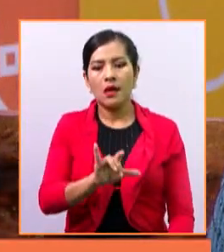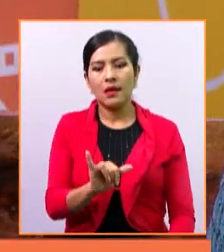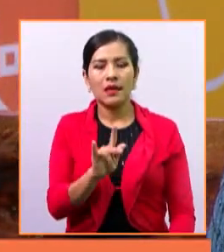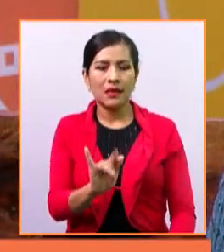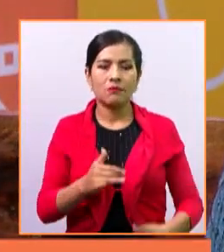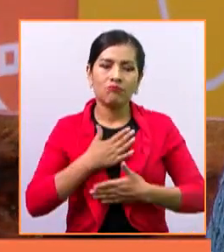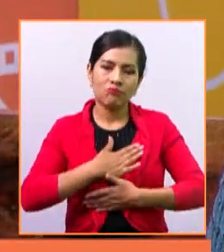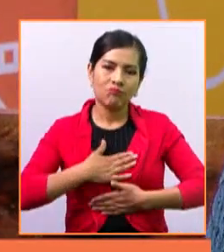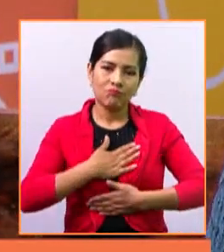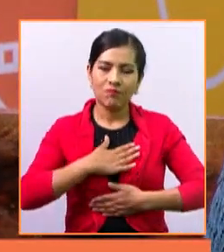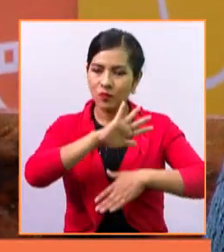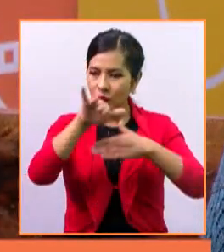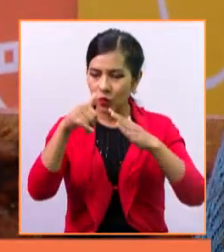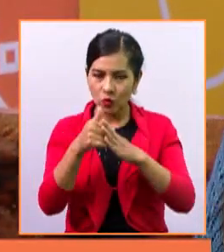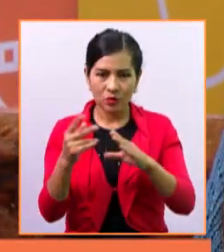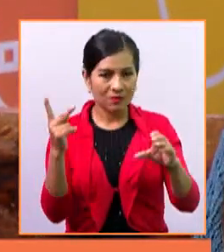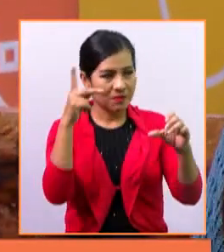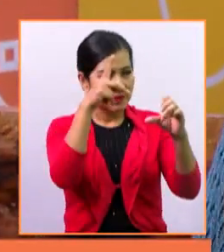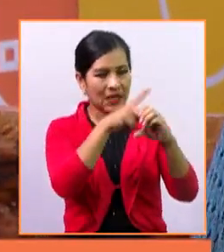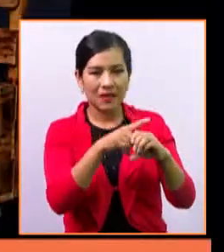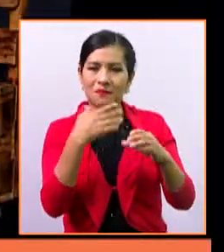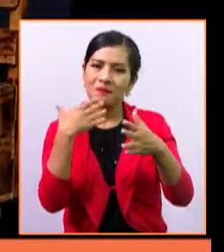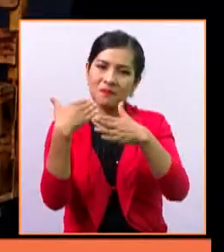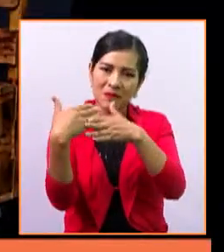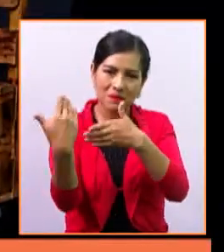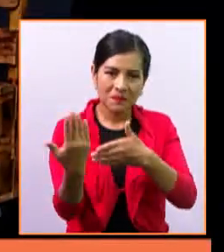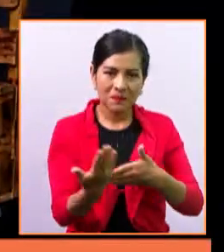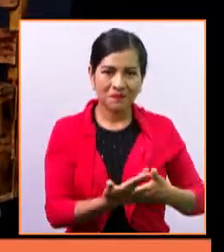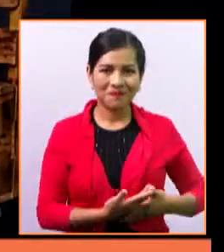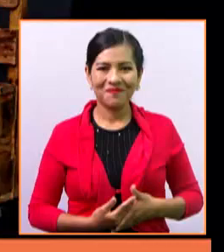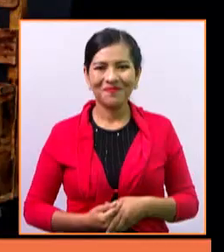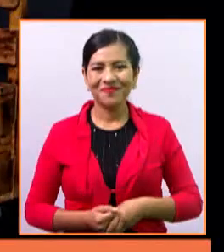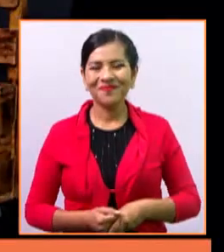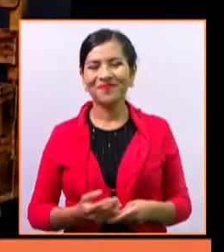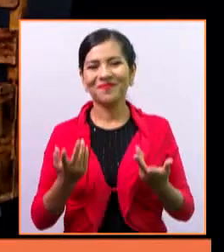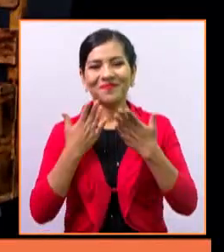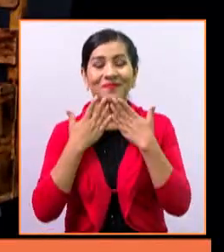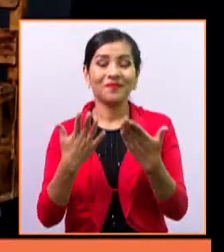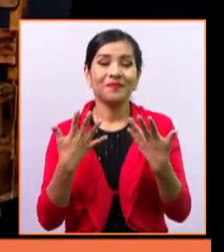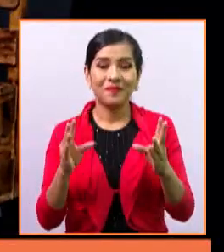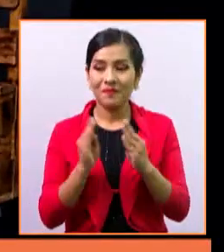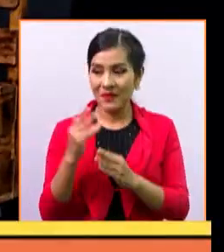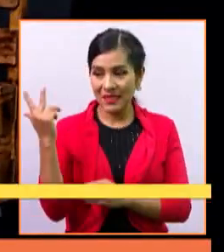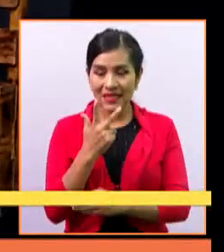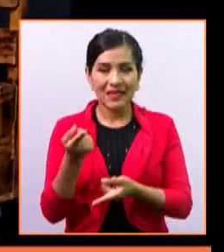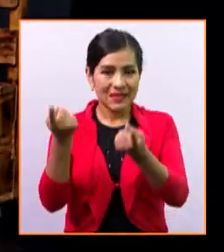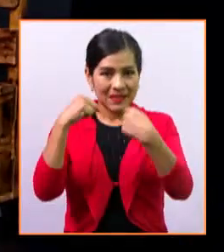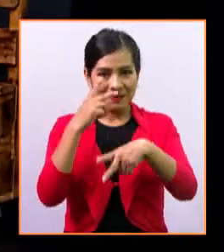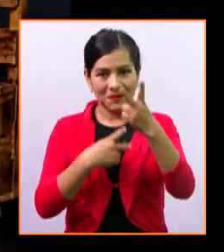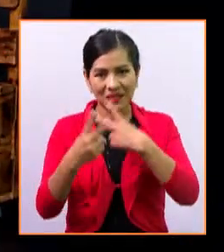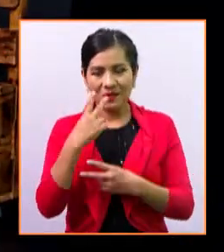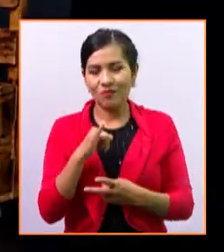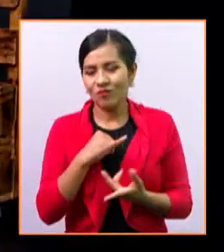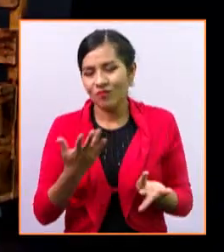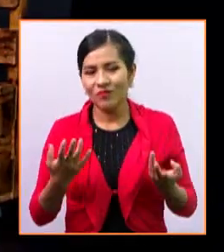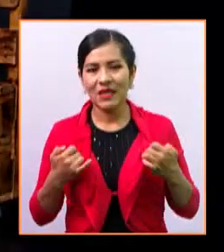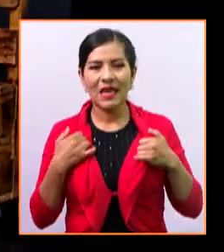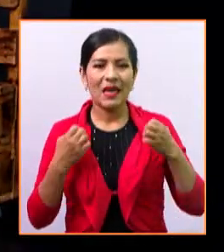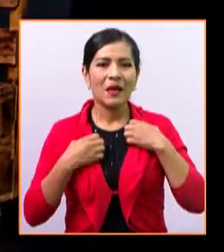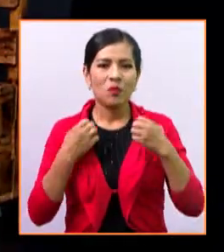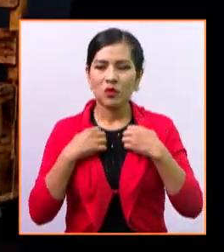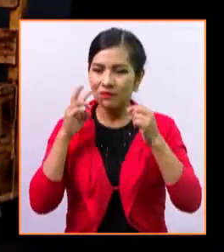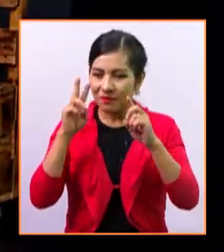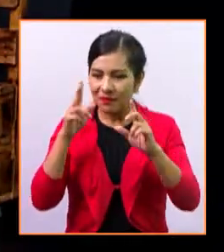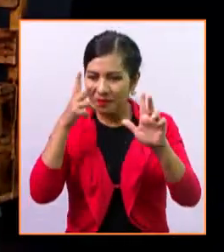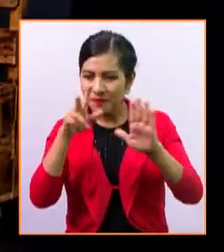son todos bienvenidos. Muchísimas gracias por habernos acompañado a los tres. Me emociona muchísimo ver esas